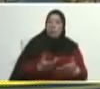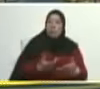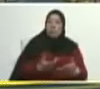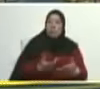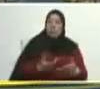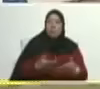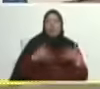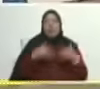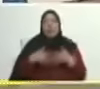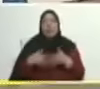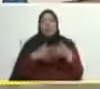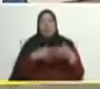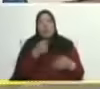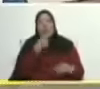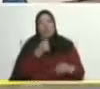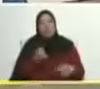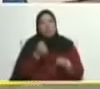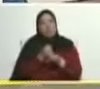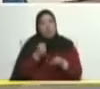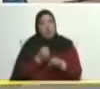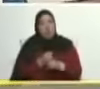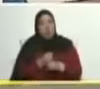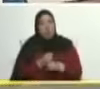El imperialismo sencillamente